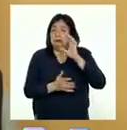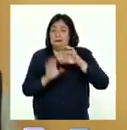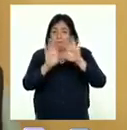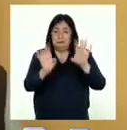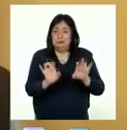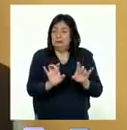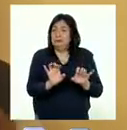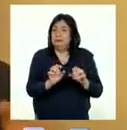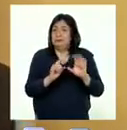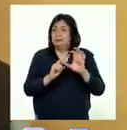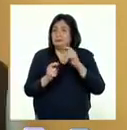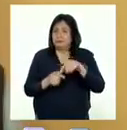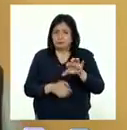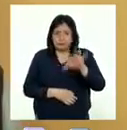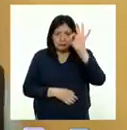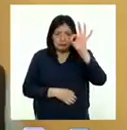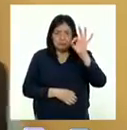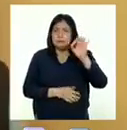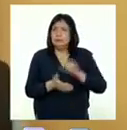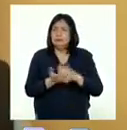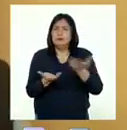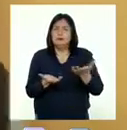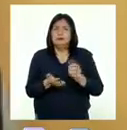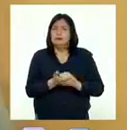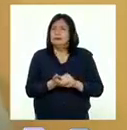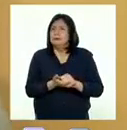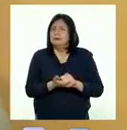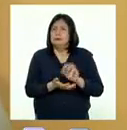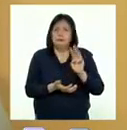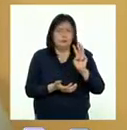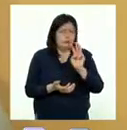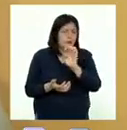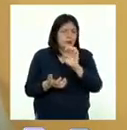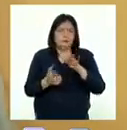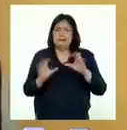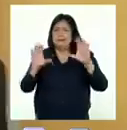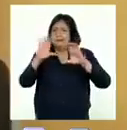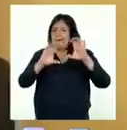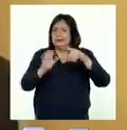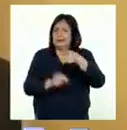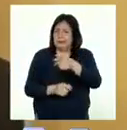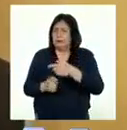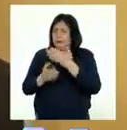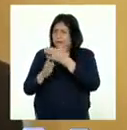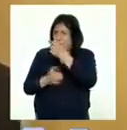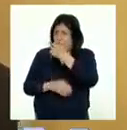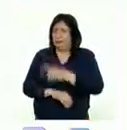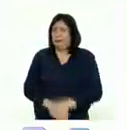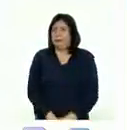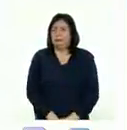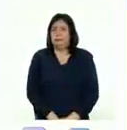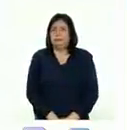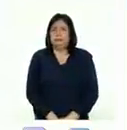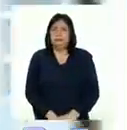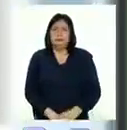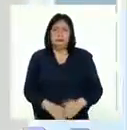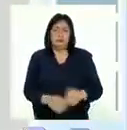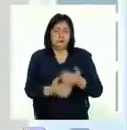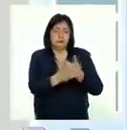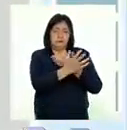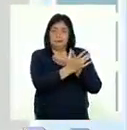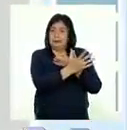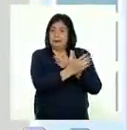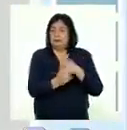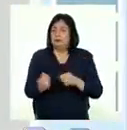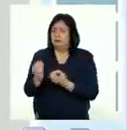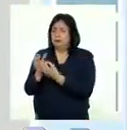en internet y encontré un texto en una página de internet sobre ciencias. Aquí se los comparto. Mariposas y